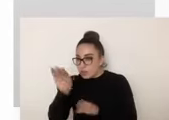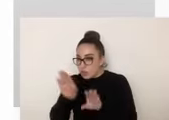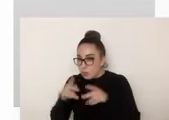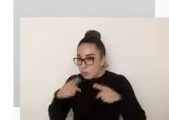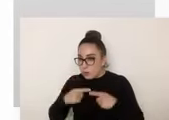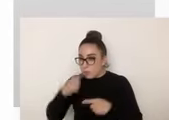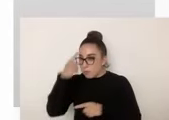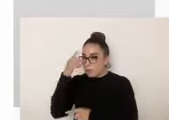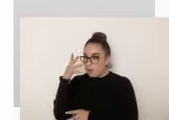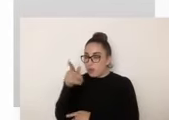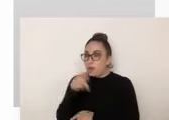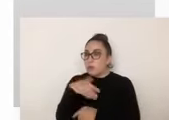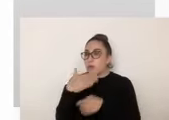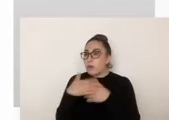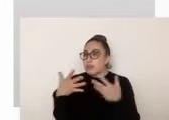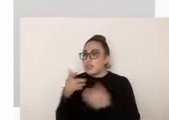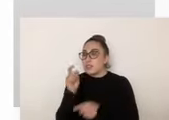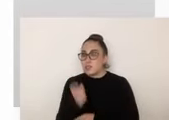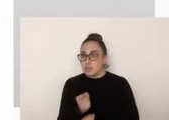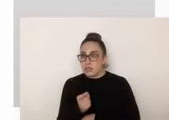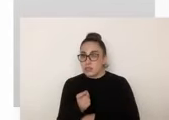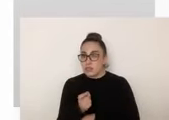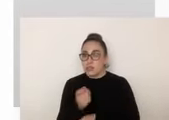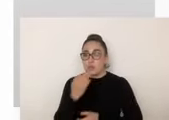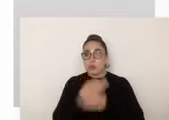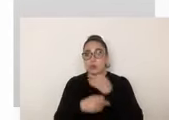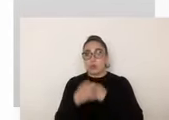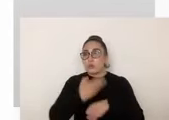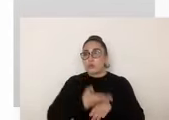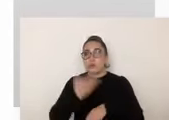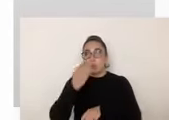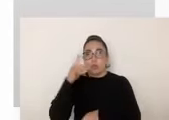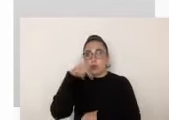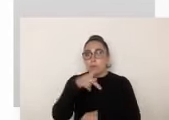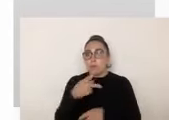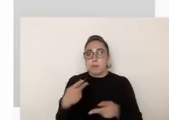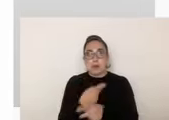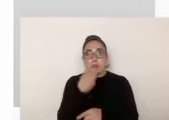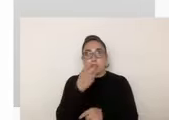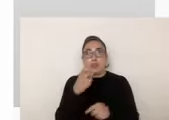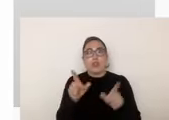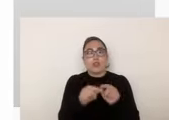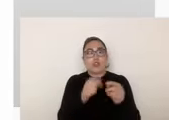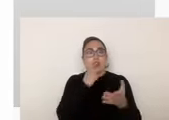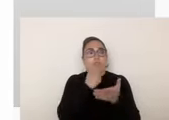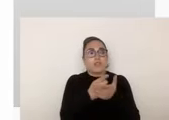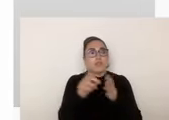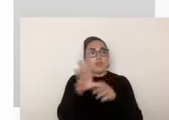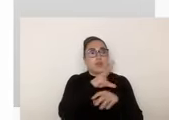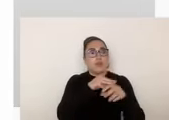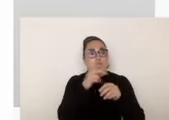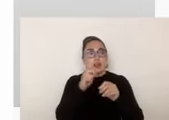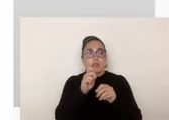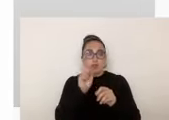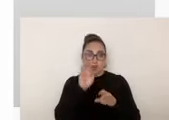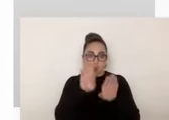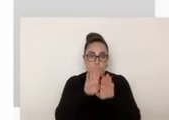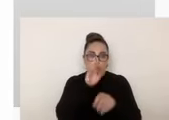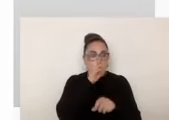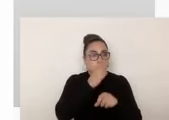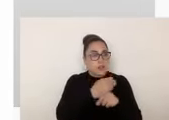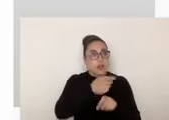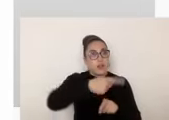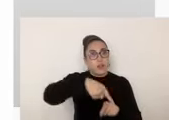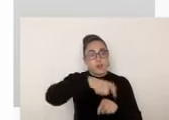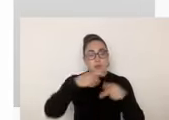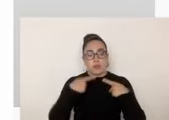futuro. Esto es muy complicado, pero es como lo hacen. ¿Dónde existe esto en el derecho penal contemporáneo? En la responsabilidad penal de las personas jurídicas. La idea